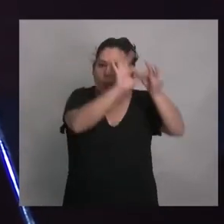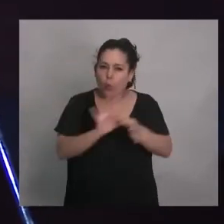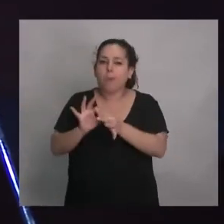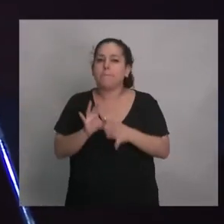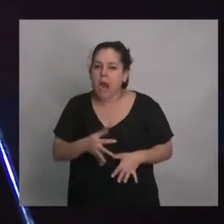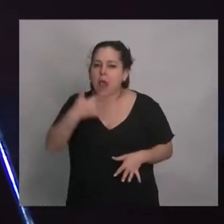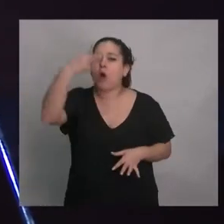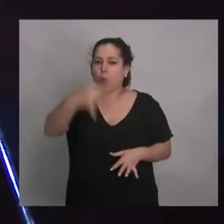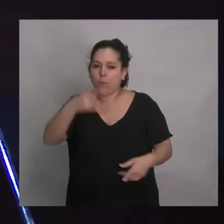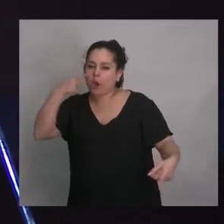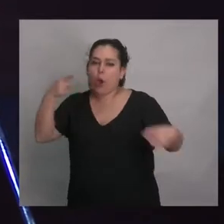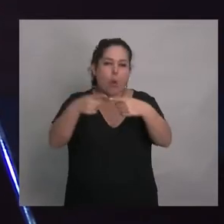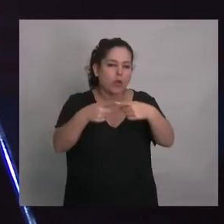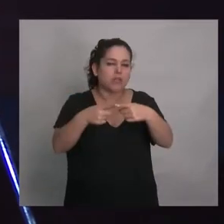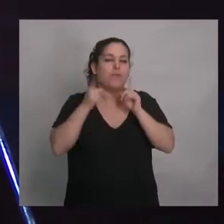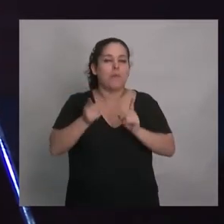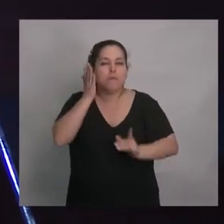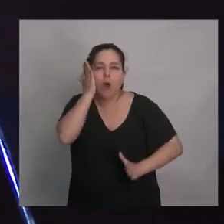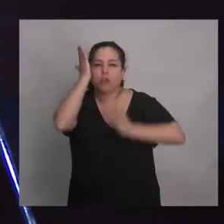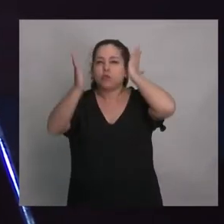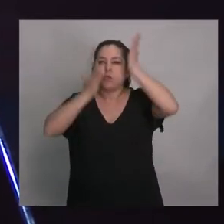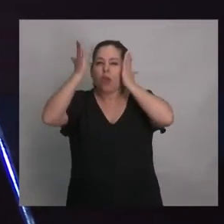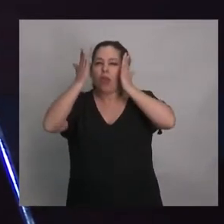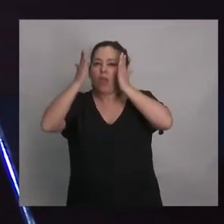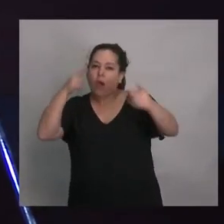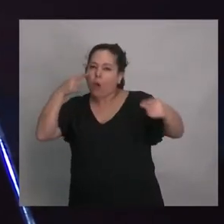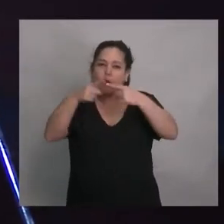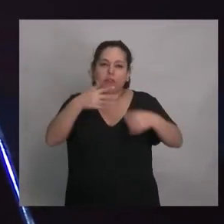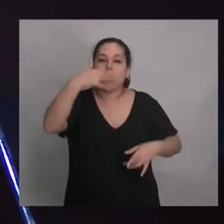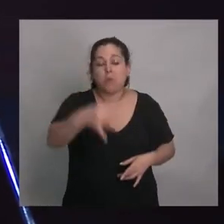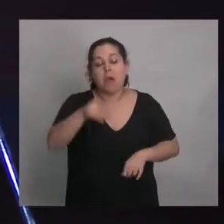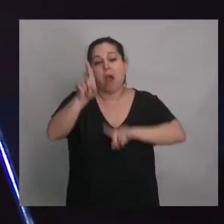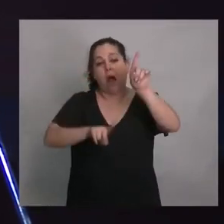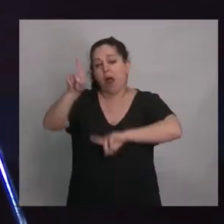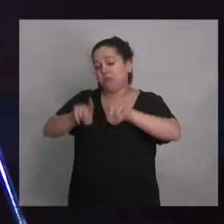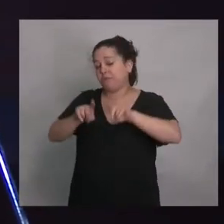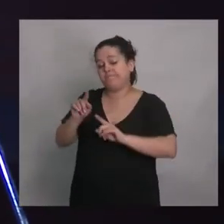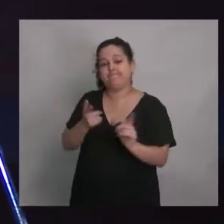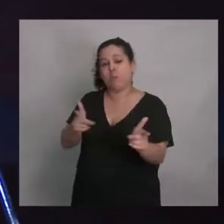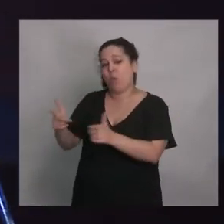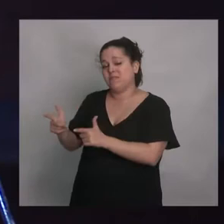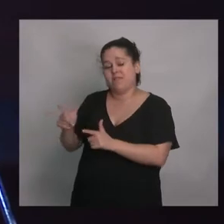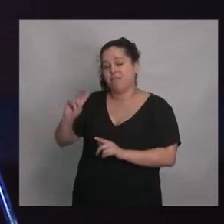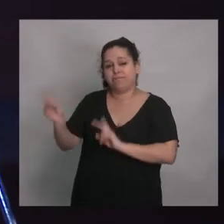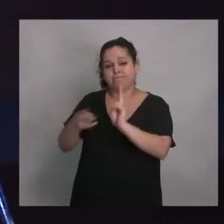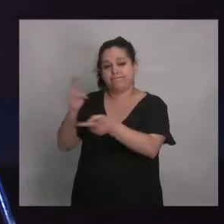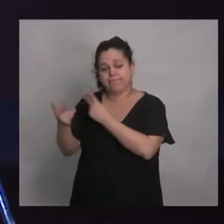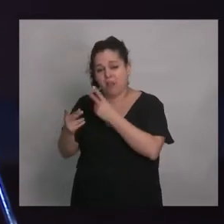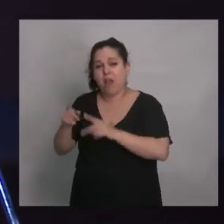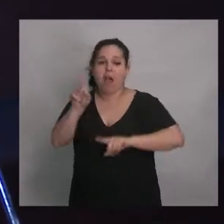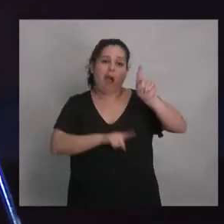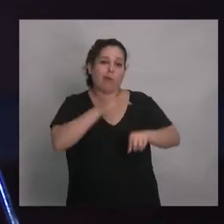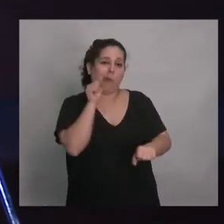cumplir con aquel objetivo que soñaron algunos ya no están y otros han sido encarcelados